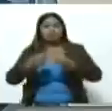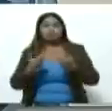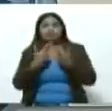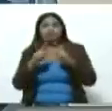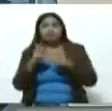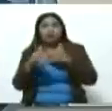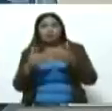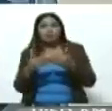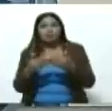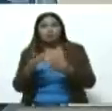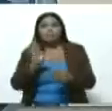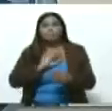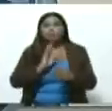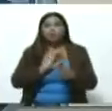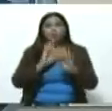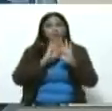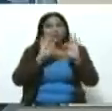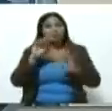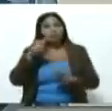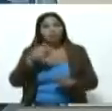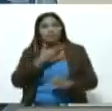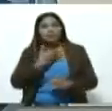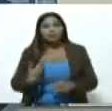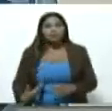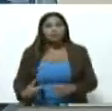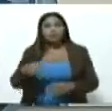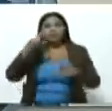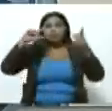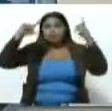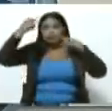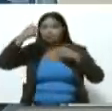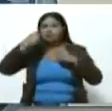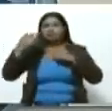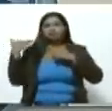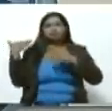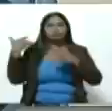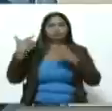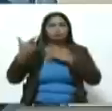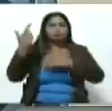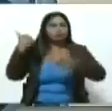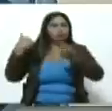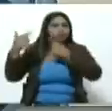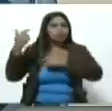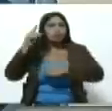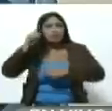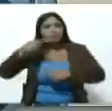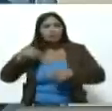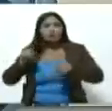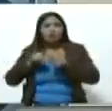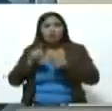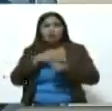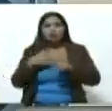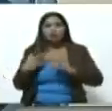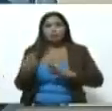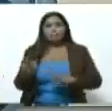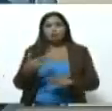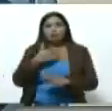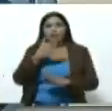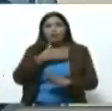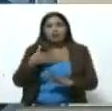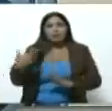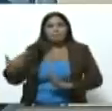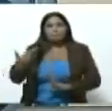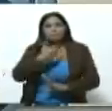libertad, y el propio presidente Hugo Chávez en la época también fue víctima de un intento